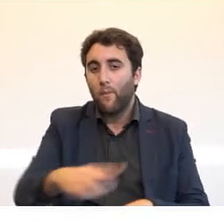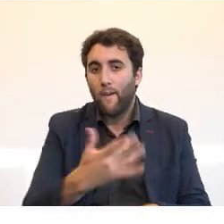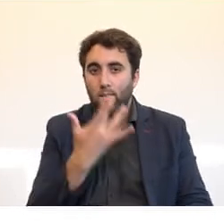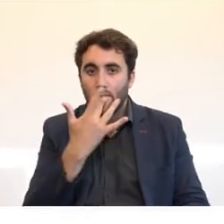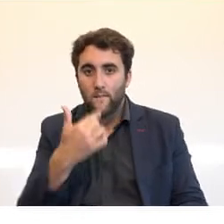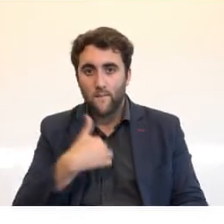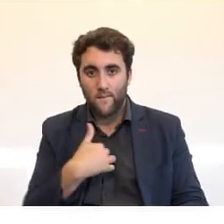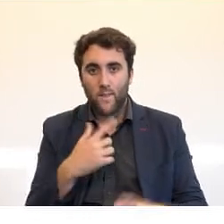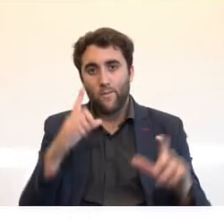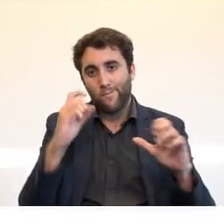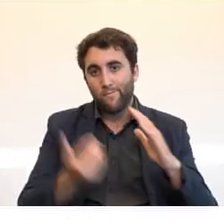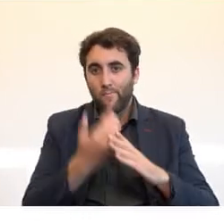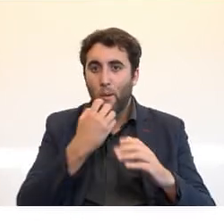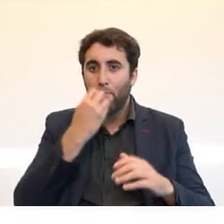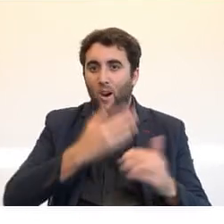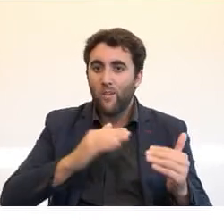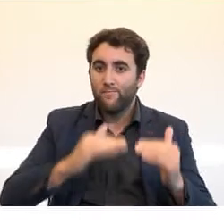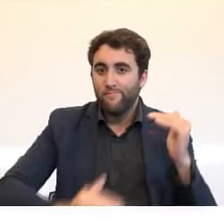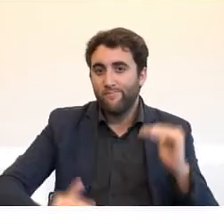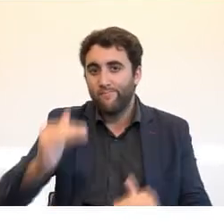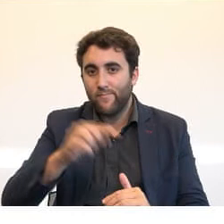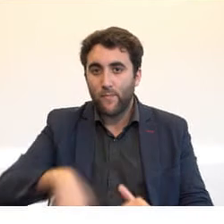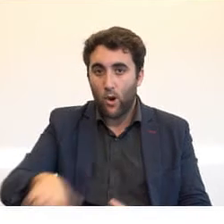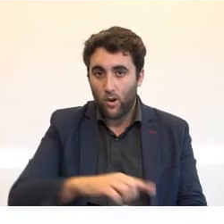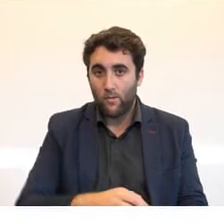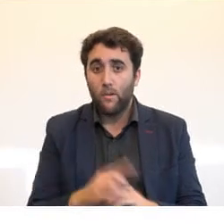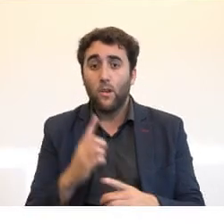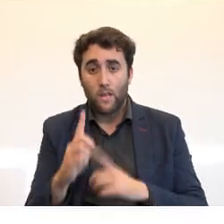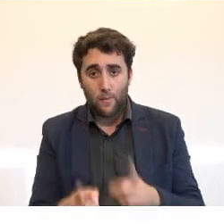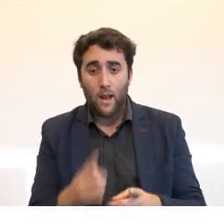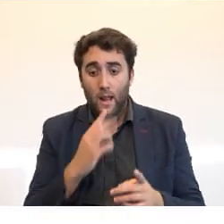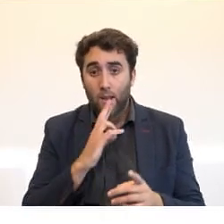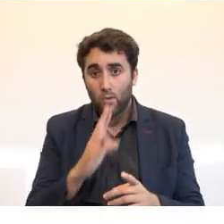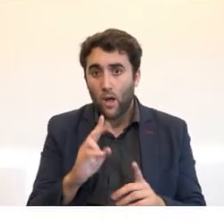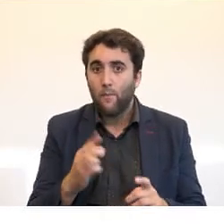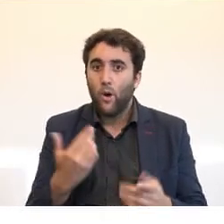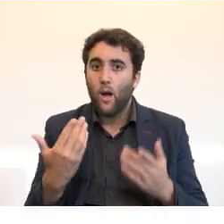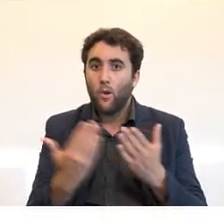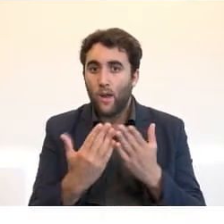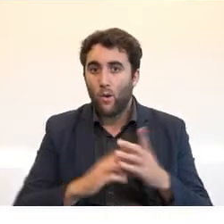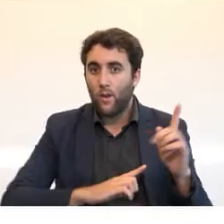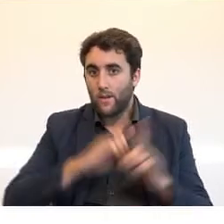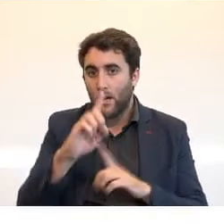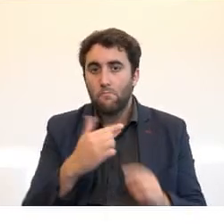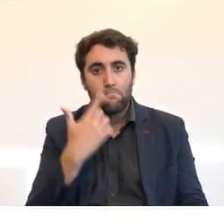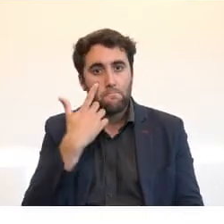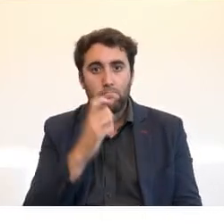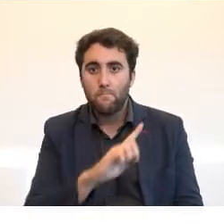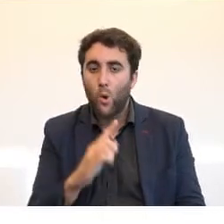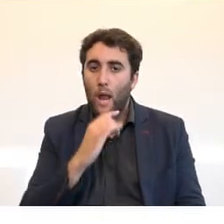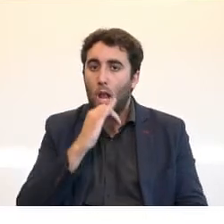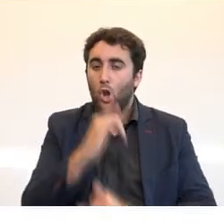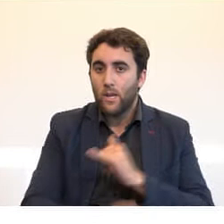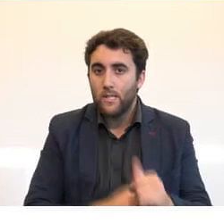Universidad de Stanford, que dice que los estudiantes universitarios no saben diferenciar entre un post patrocinado y una noticia. Es decir, no tenemos